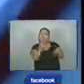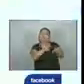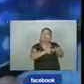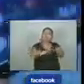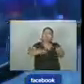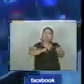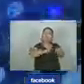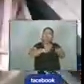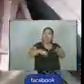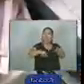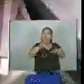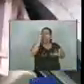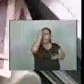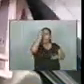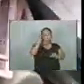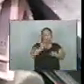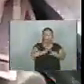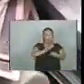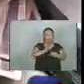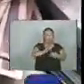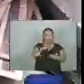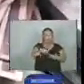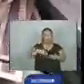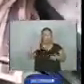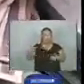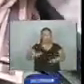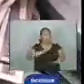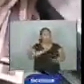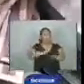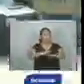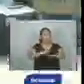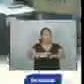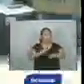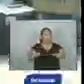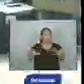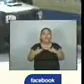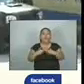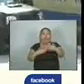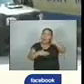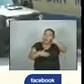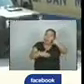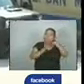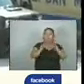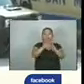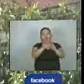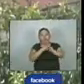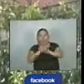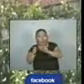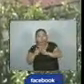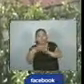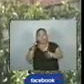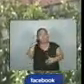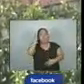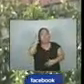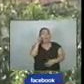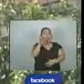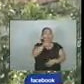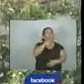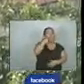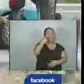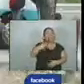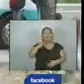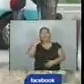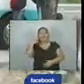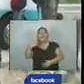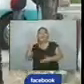a través de la identificación y a trabajar en la prevención y acción, además de intervenir comunidades, barrios y colonias que presenten mayor